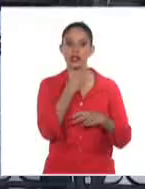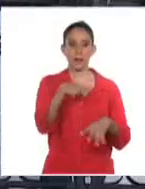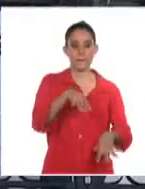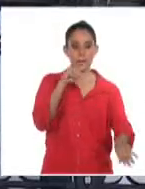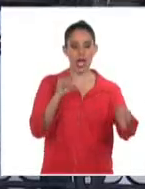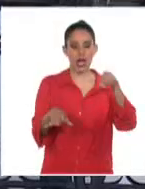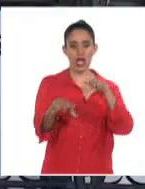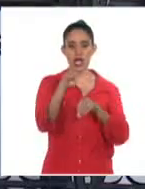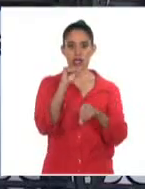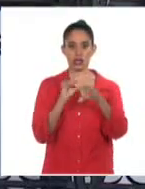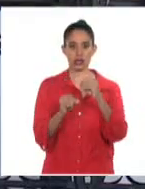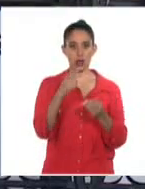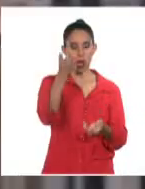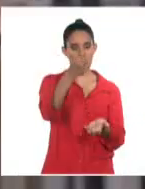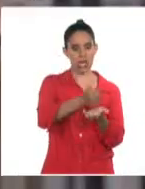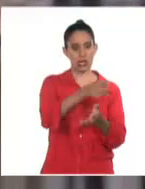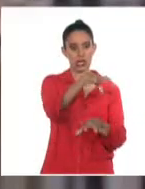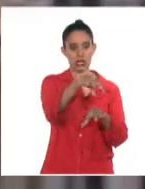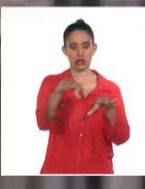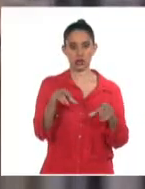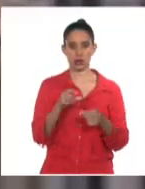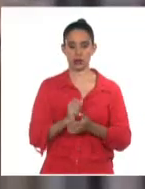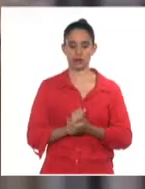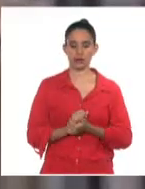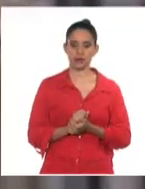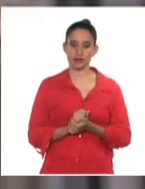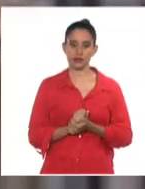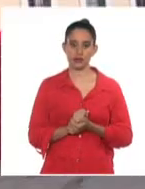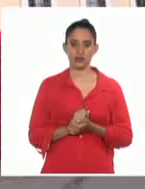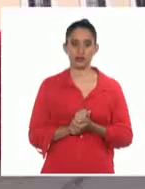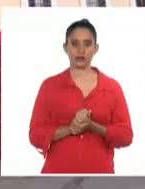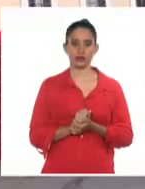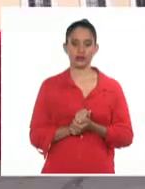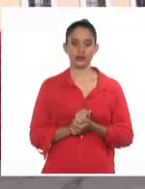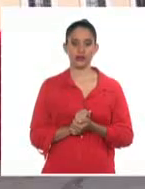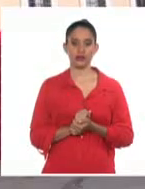Conservador de la ciudad. Ismari Barcia, Canal Cubano de Noticias.